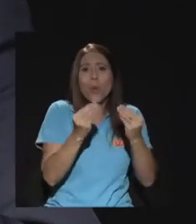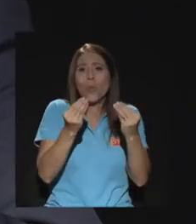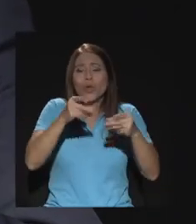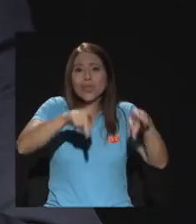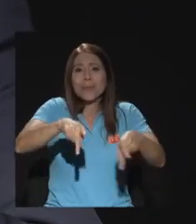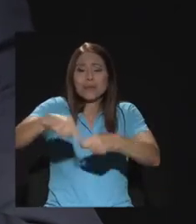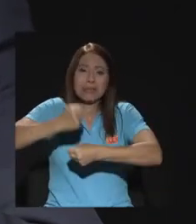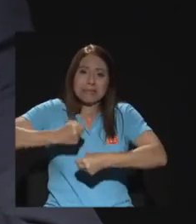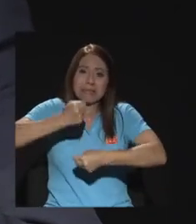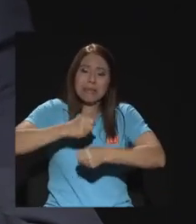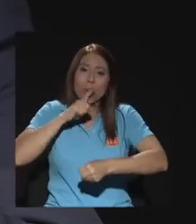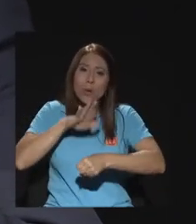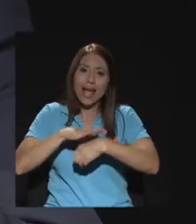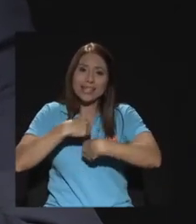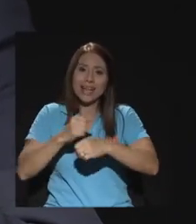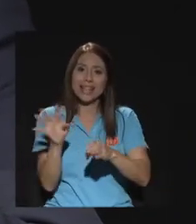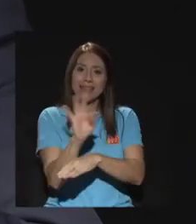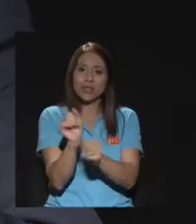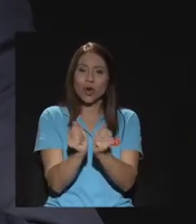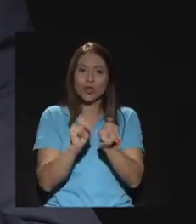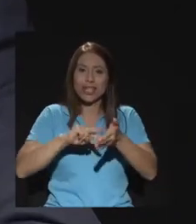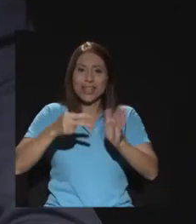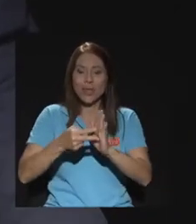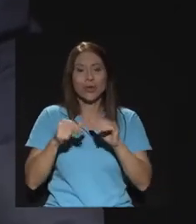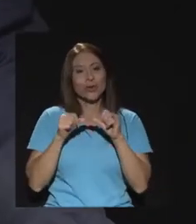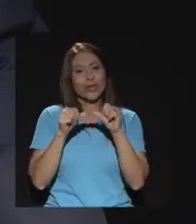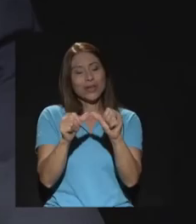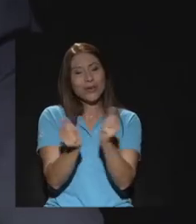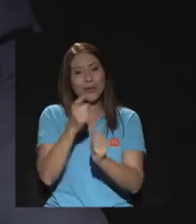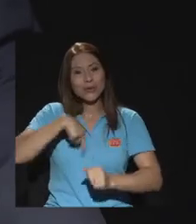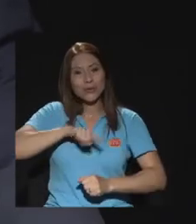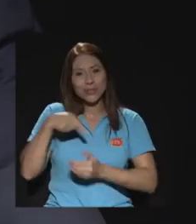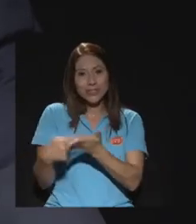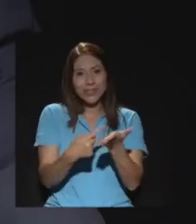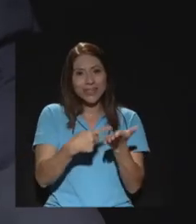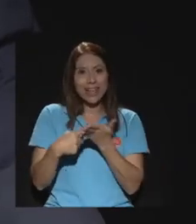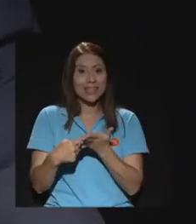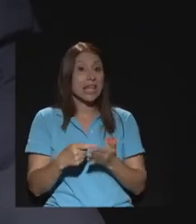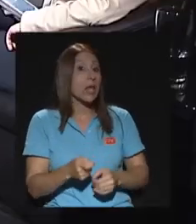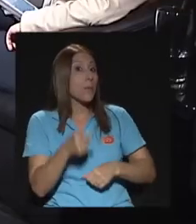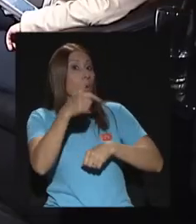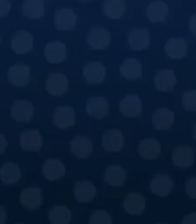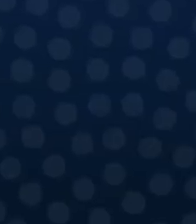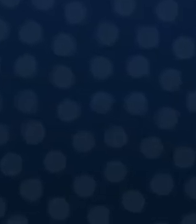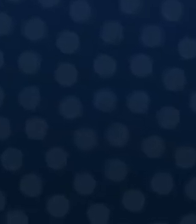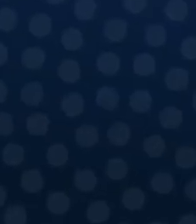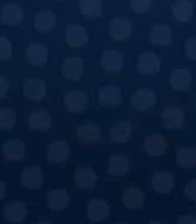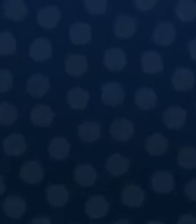comprometidas por hacer televisión con sentido. Sigan acompañándonos en estos debates, por favor. Pronto.